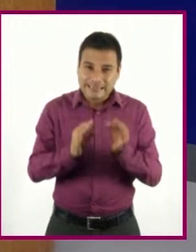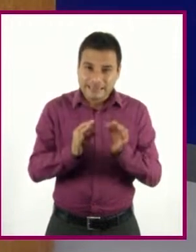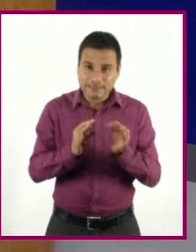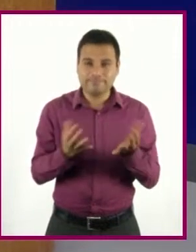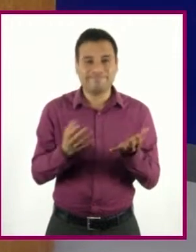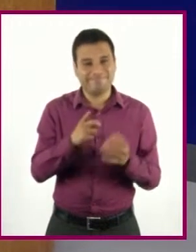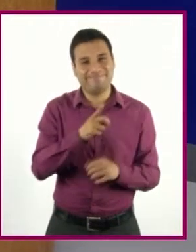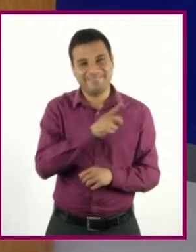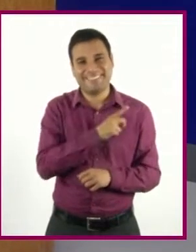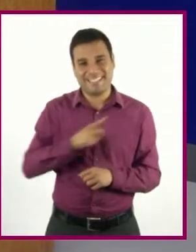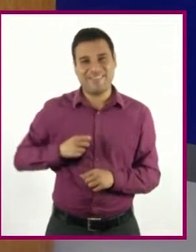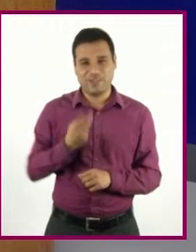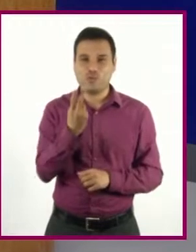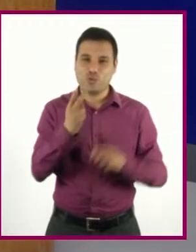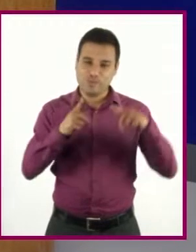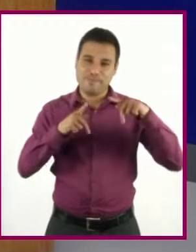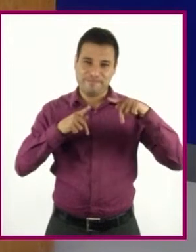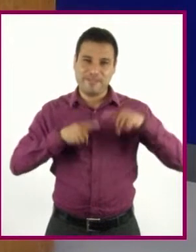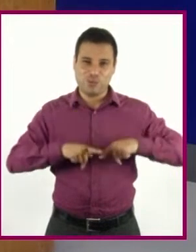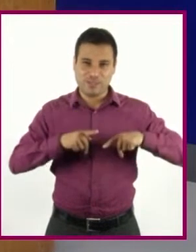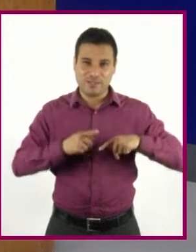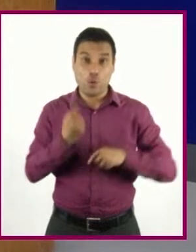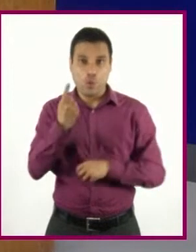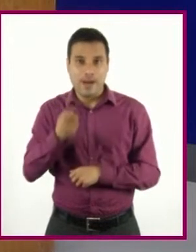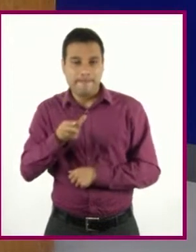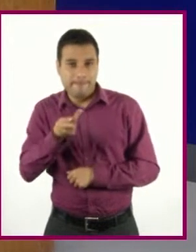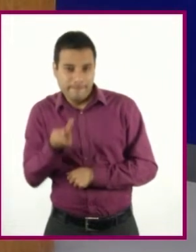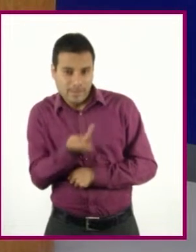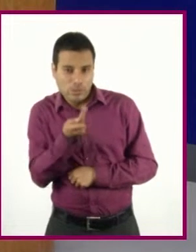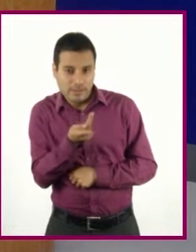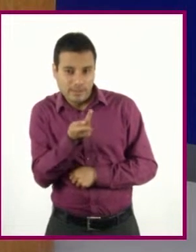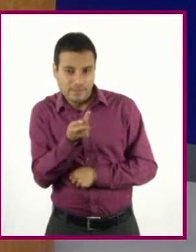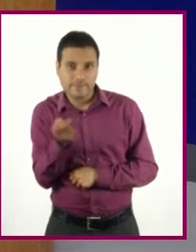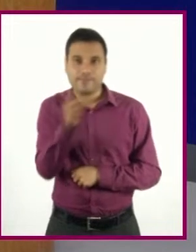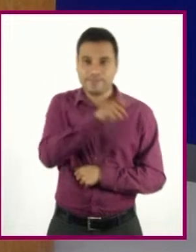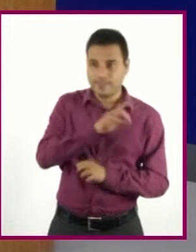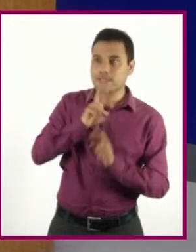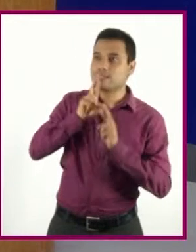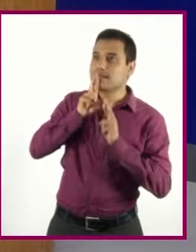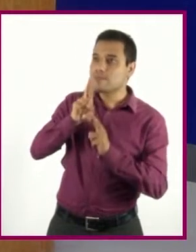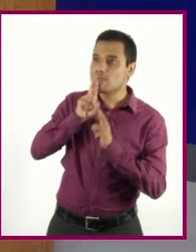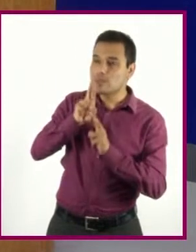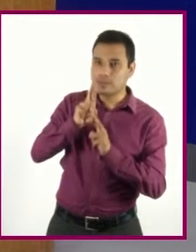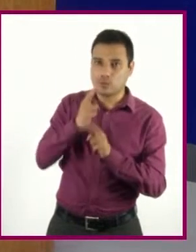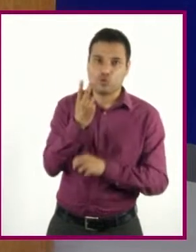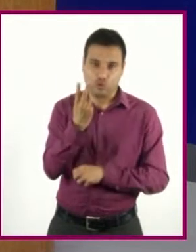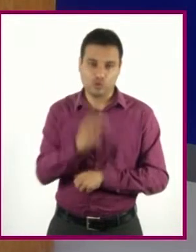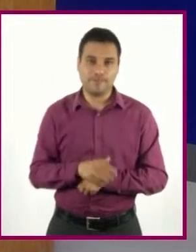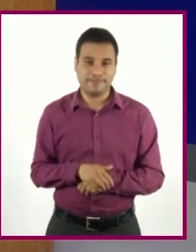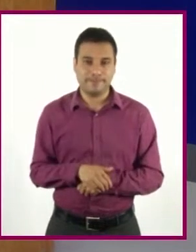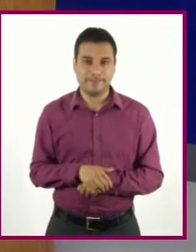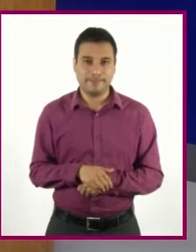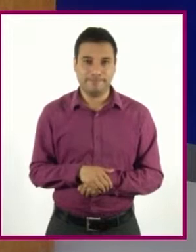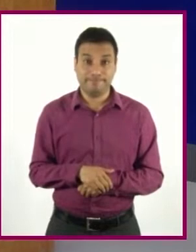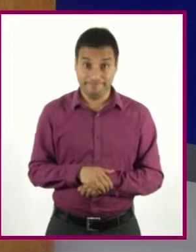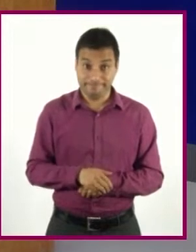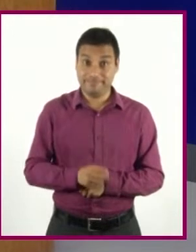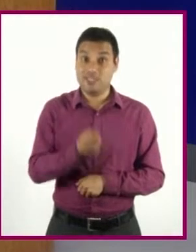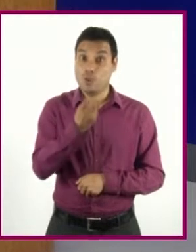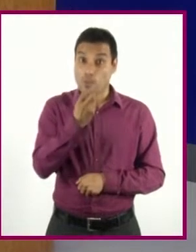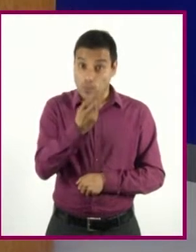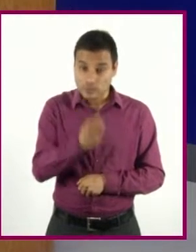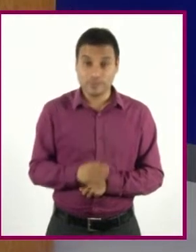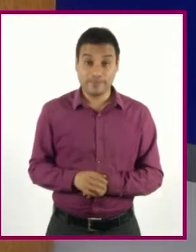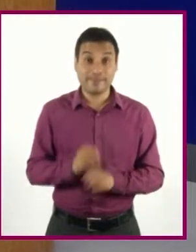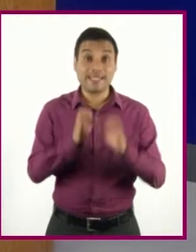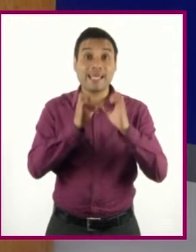dos voces distintas. Una que plantea preguntas y otra que las responde. Por eso se dice que la